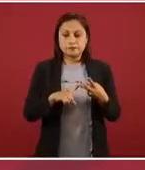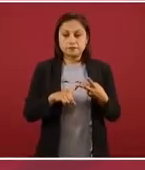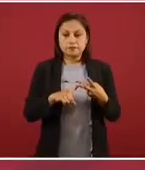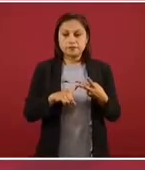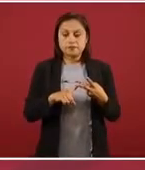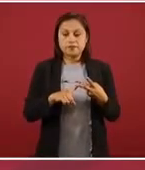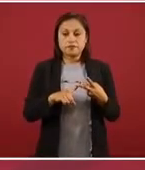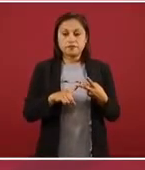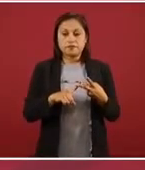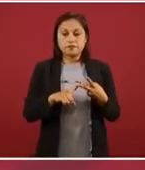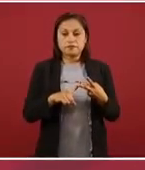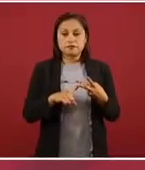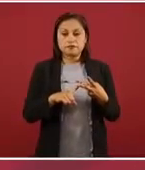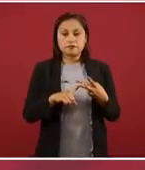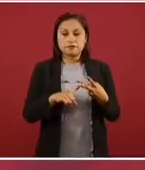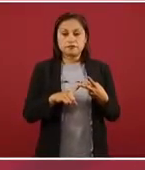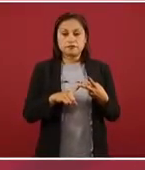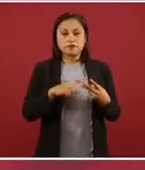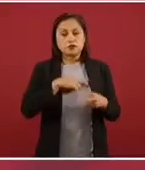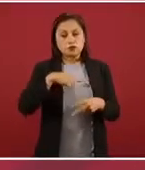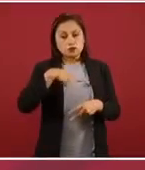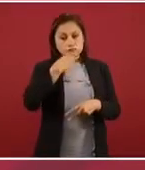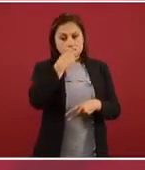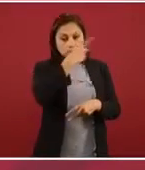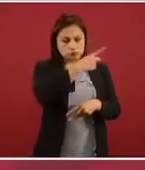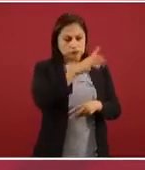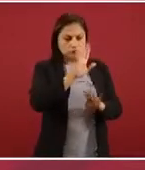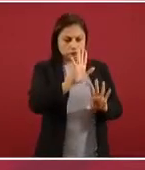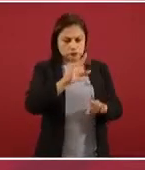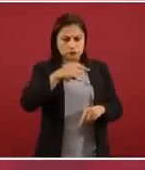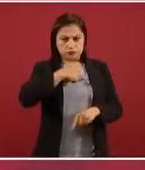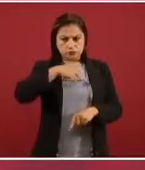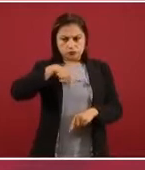íbamos a cumplir